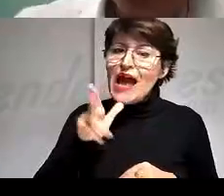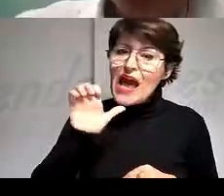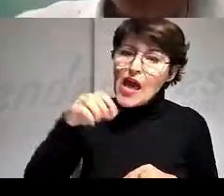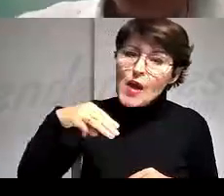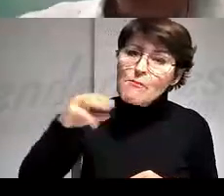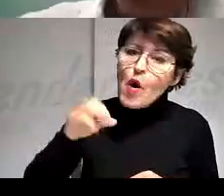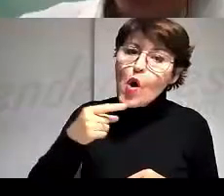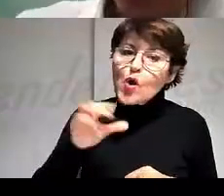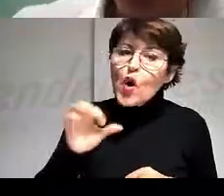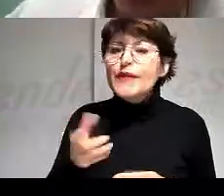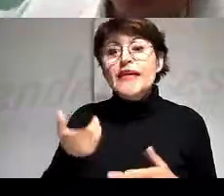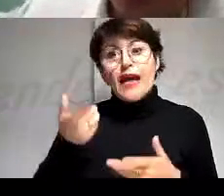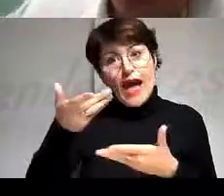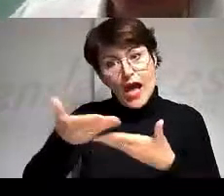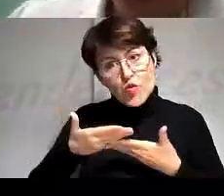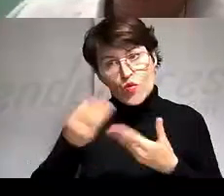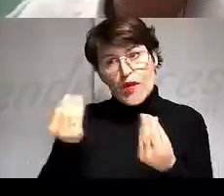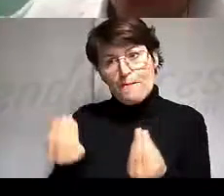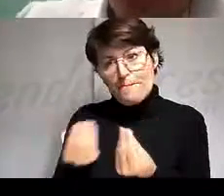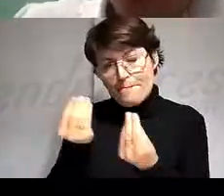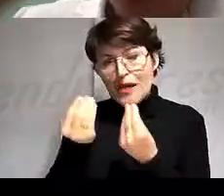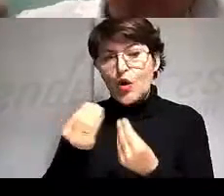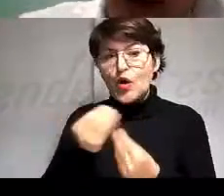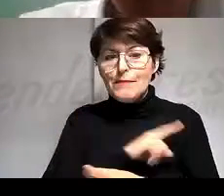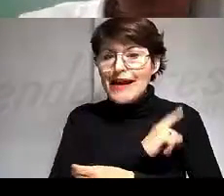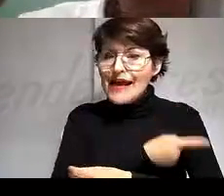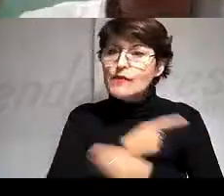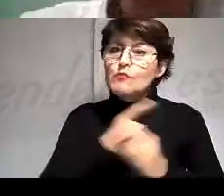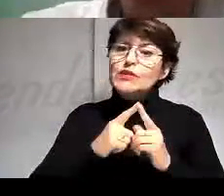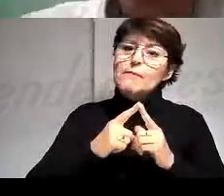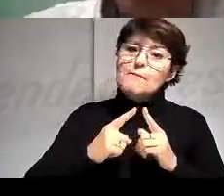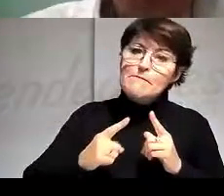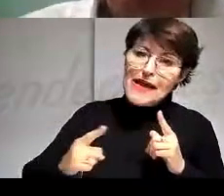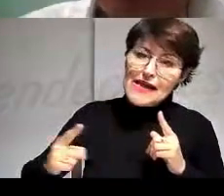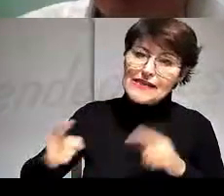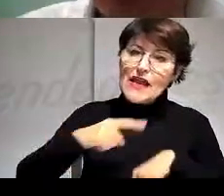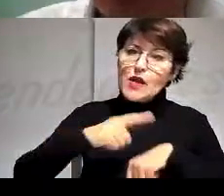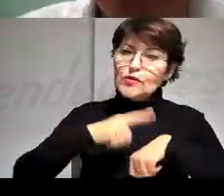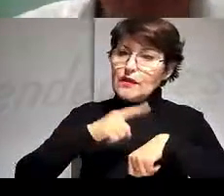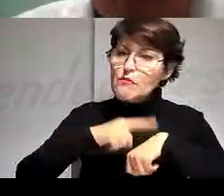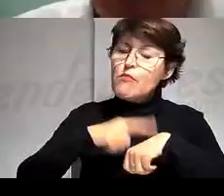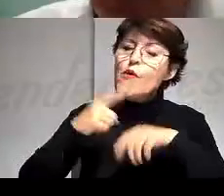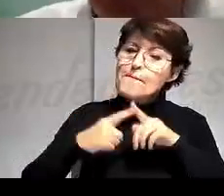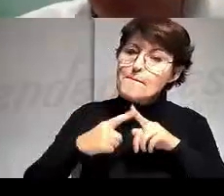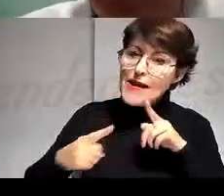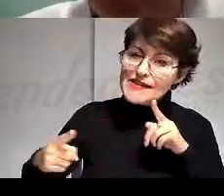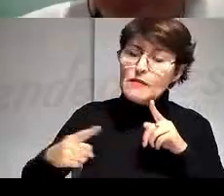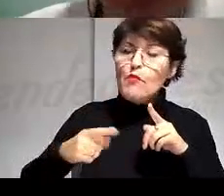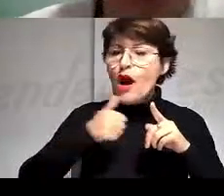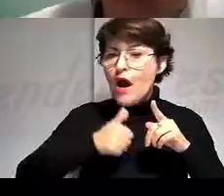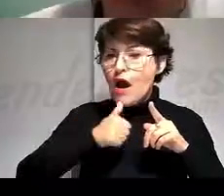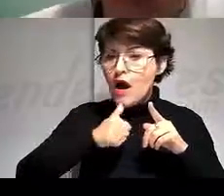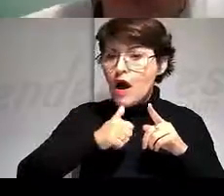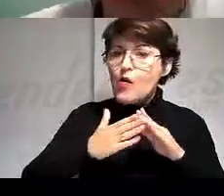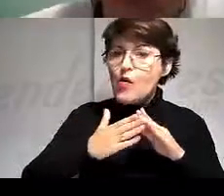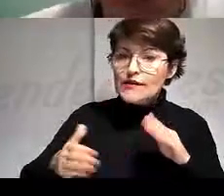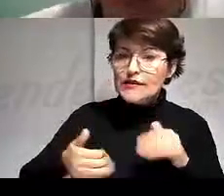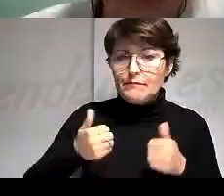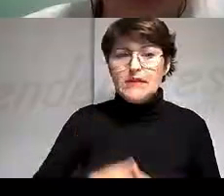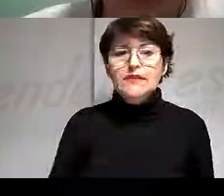permitir ejecutar ejercicios más prolongados y tener más resistencia al